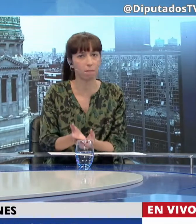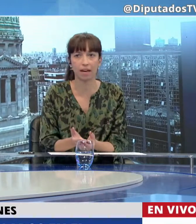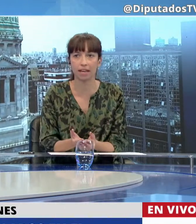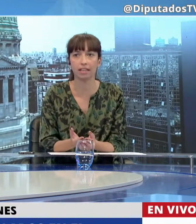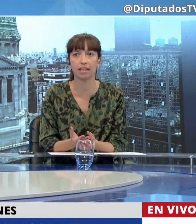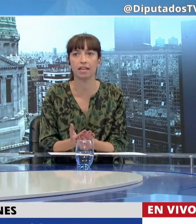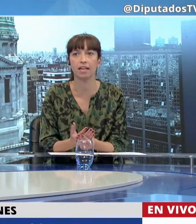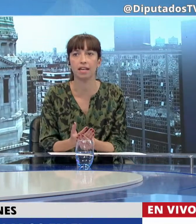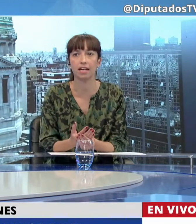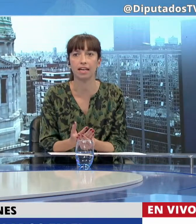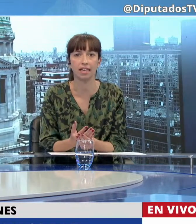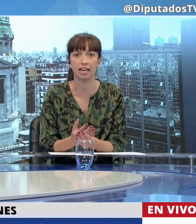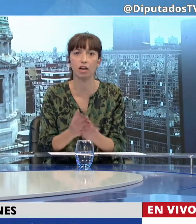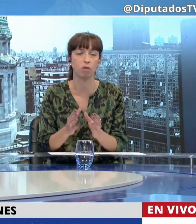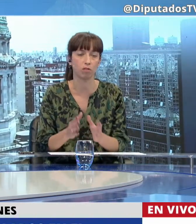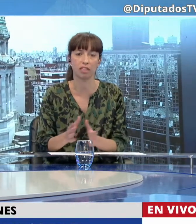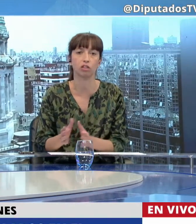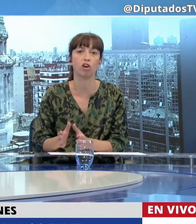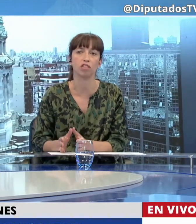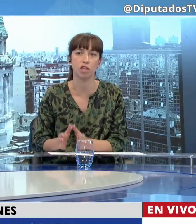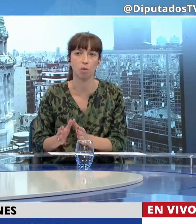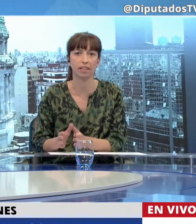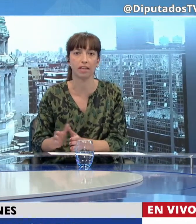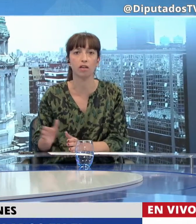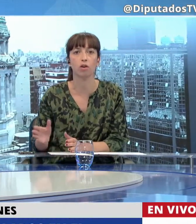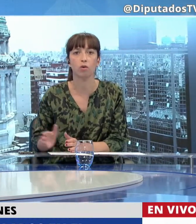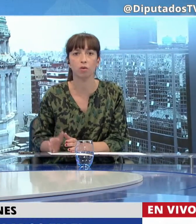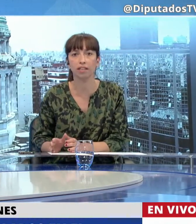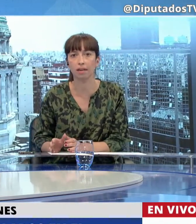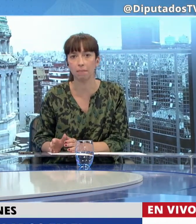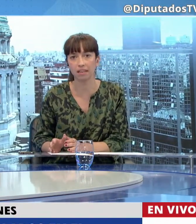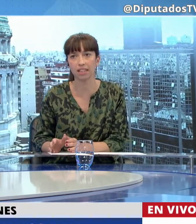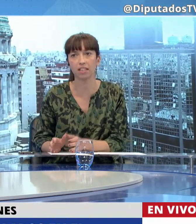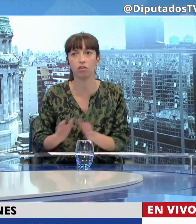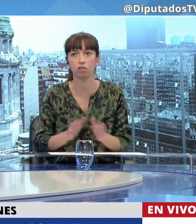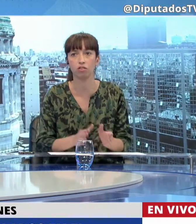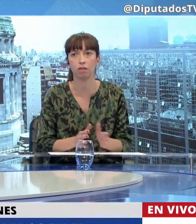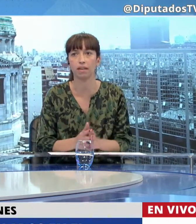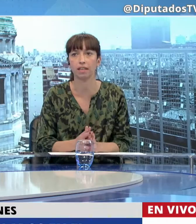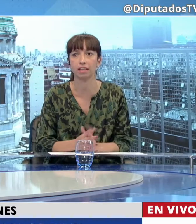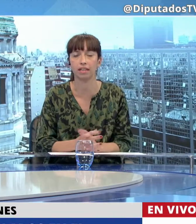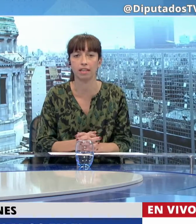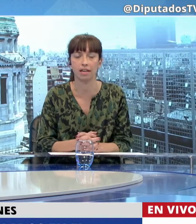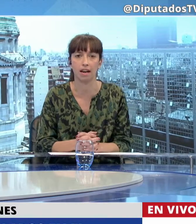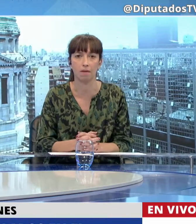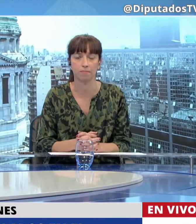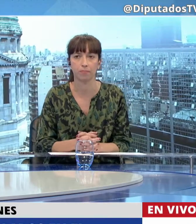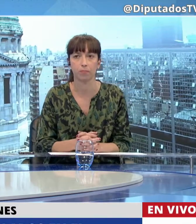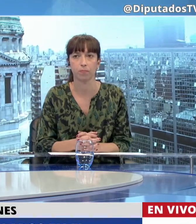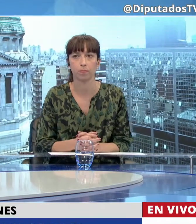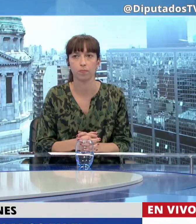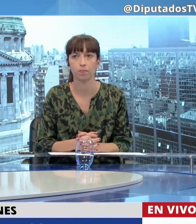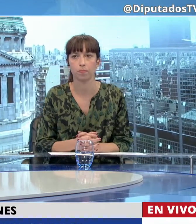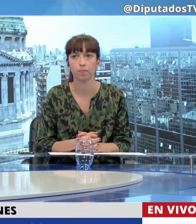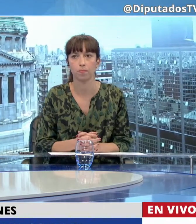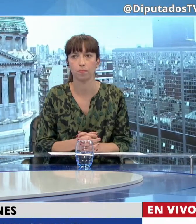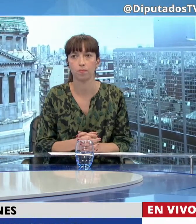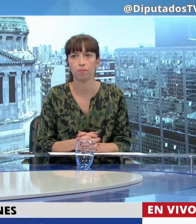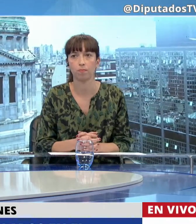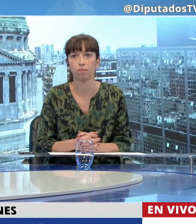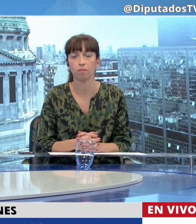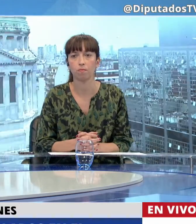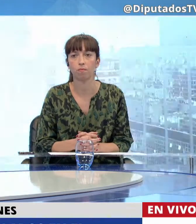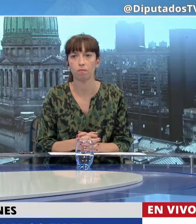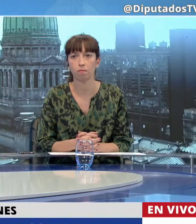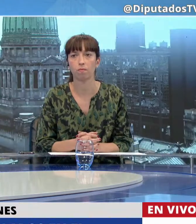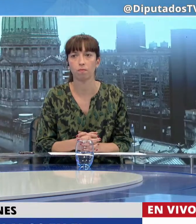del paquete en general como se hace todos los años? ¿Va a tener un ítem aparte o se va a tratar en general? No,